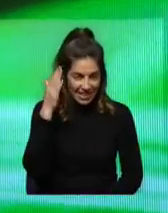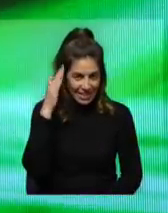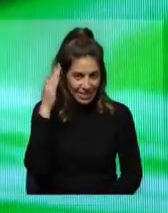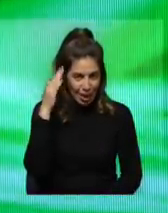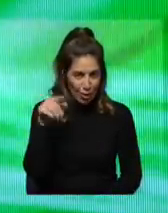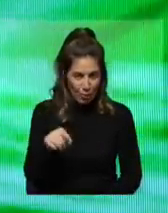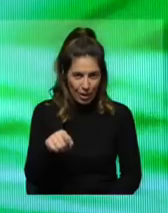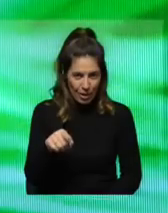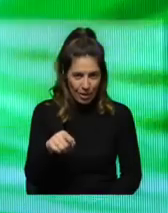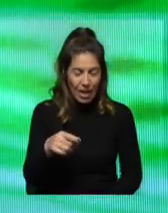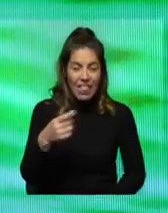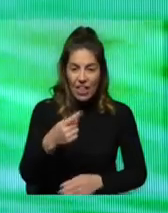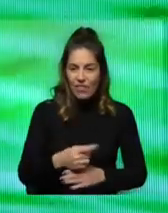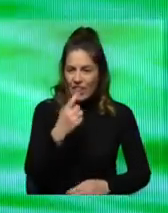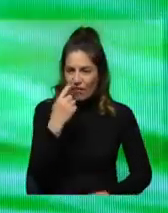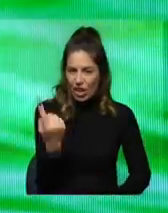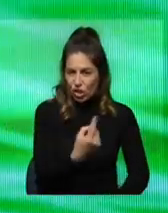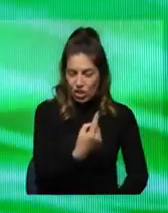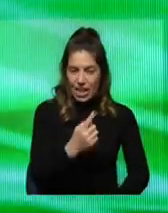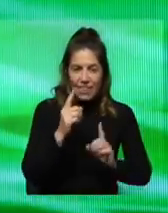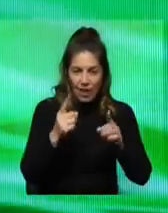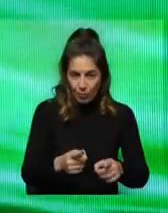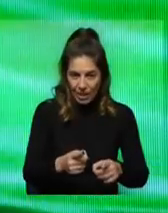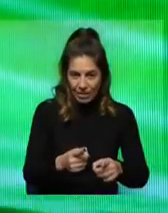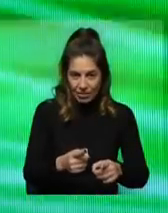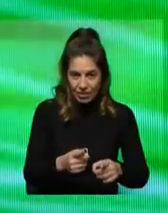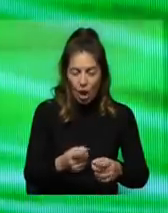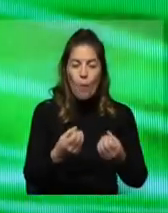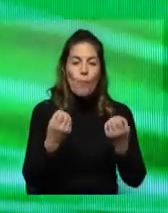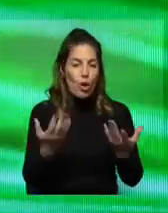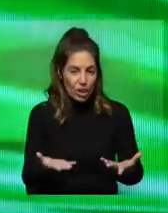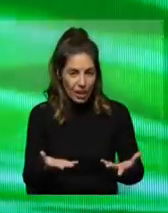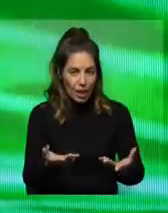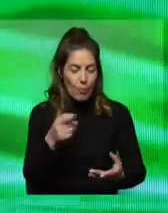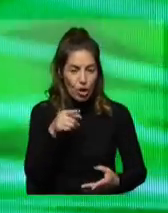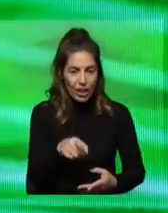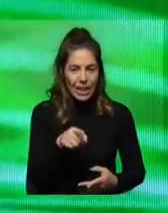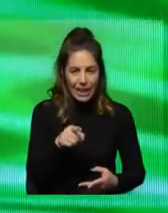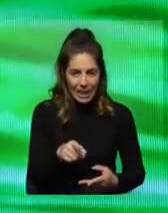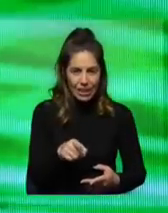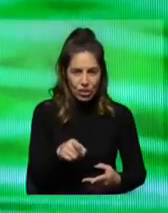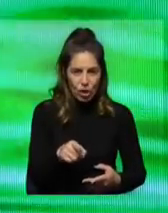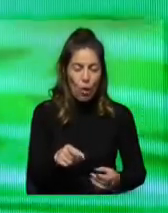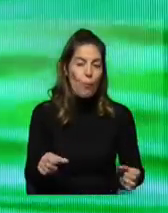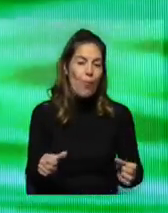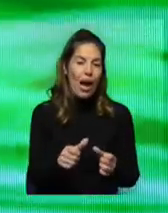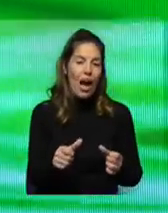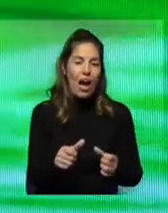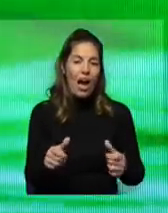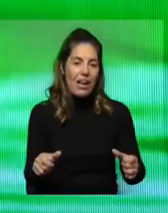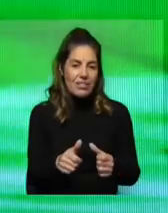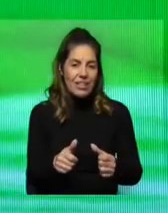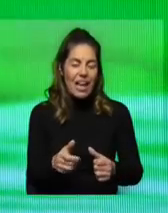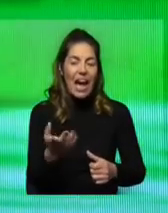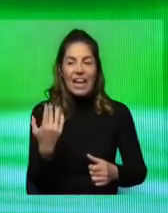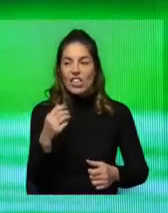la debida velocidad la que tiene que conducir por qué porque esto de alguna manera va a traer por tierra aquello que dice que